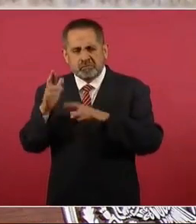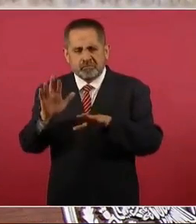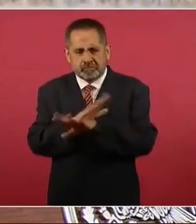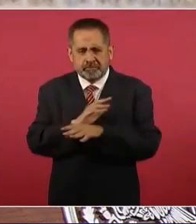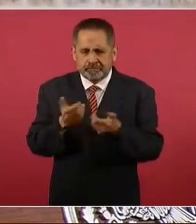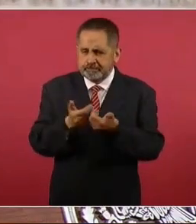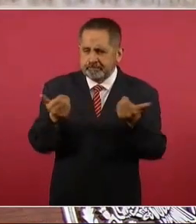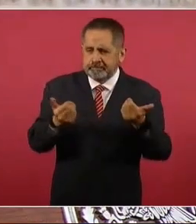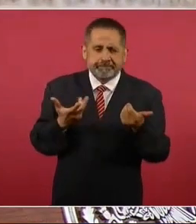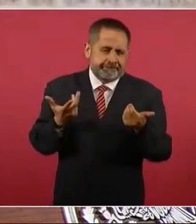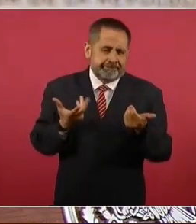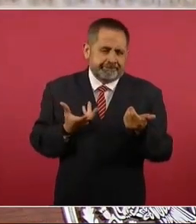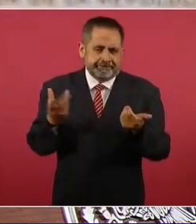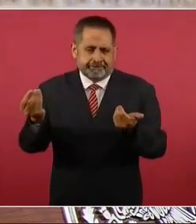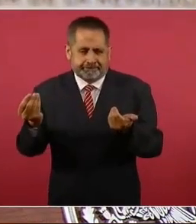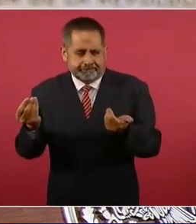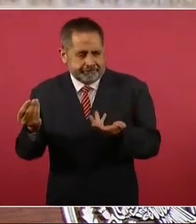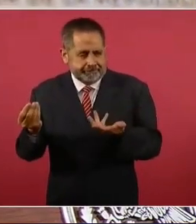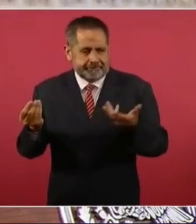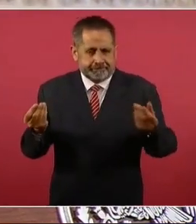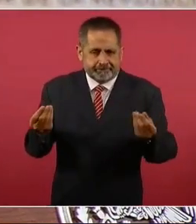o antireeleccionistas.